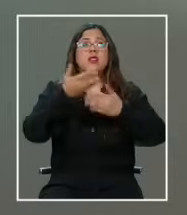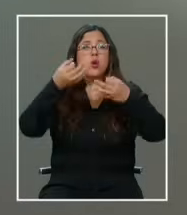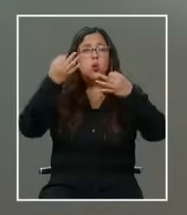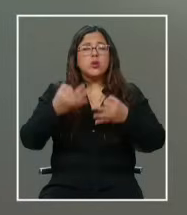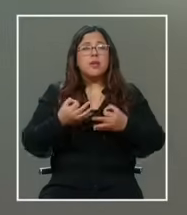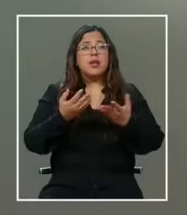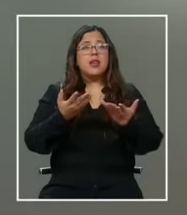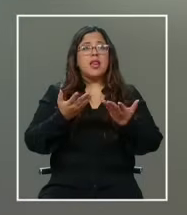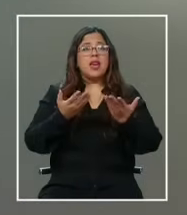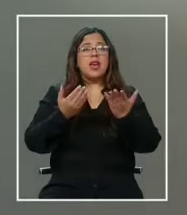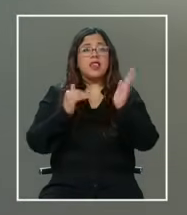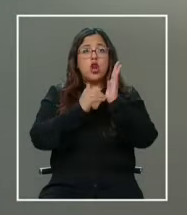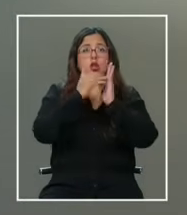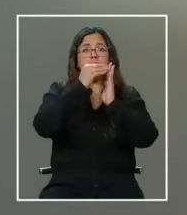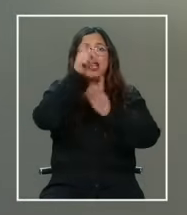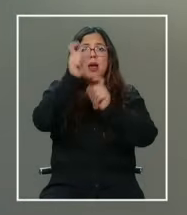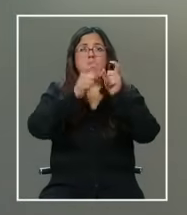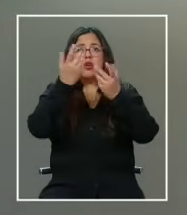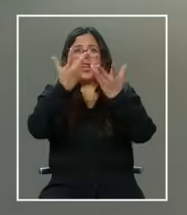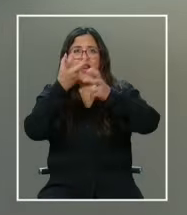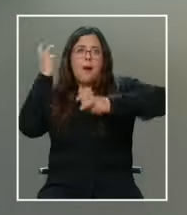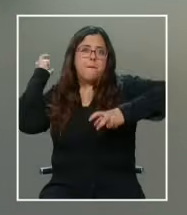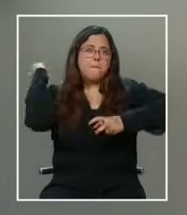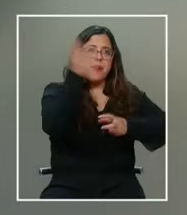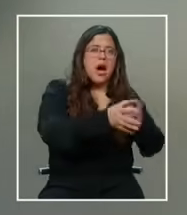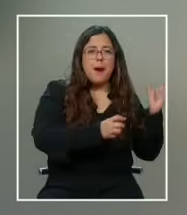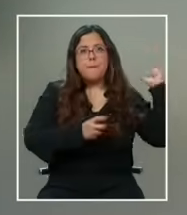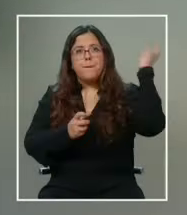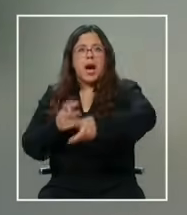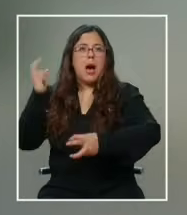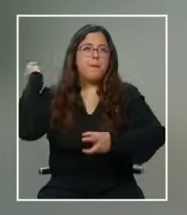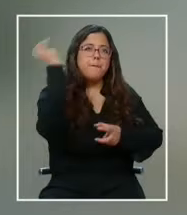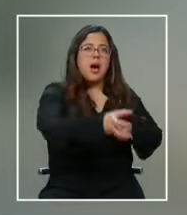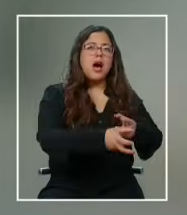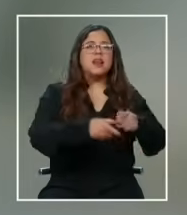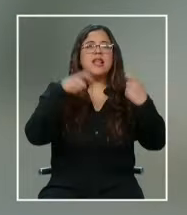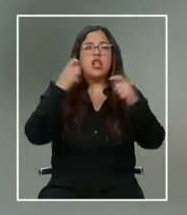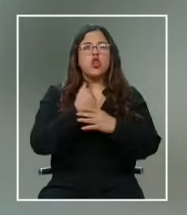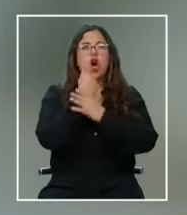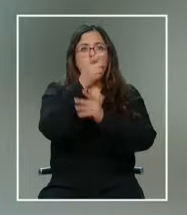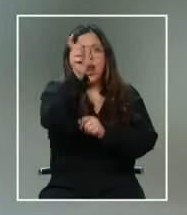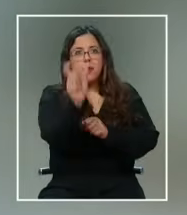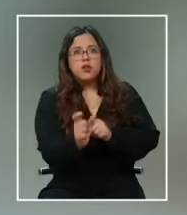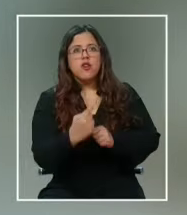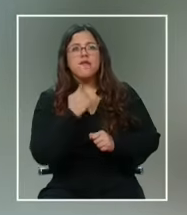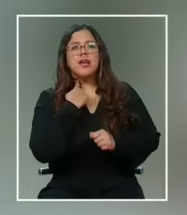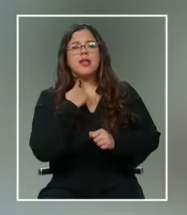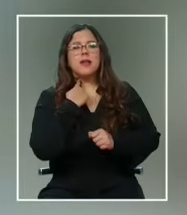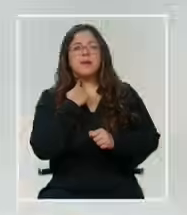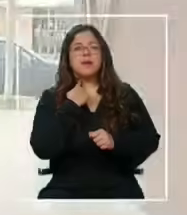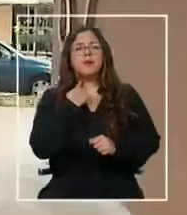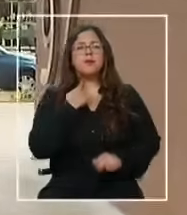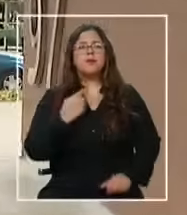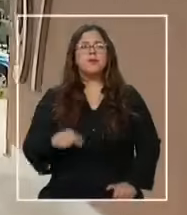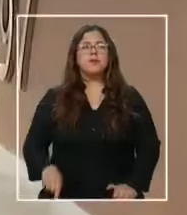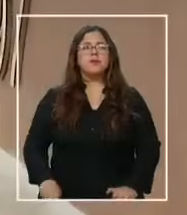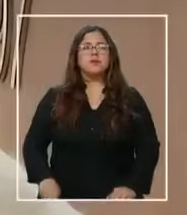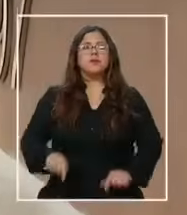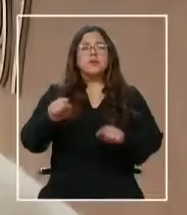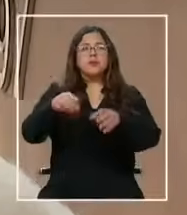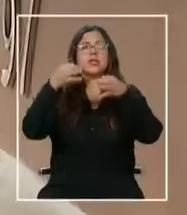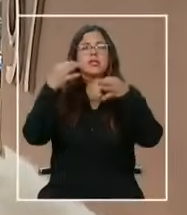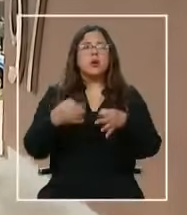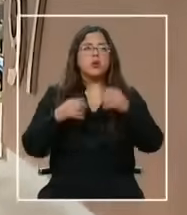mientras de Los Balcones los residentes lanzaban objetos contundentes tratando de ayudarlo de hecho era bastante seguro